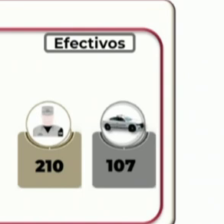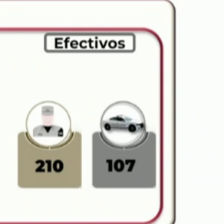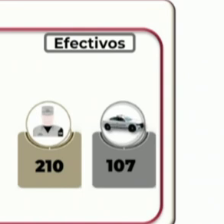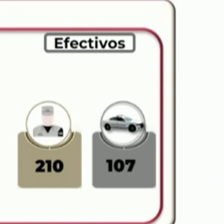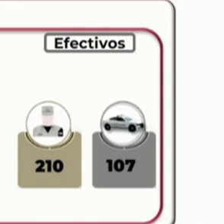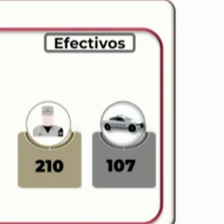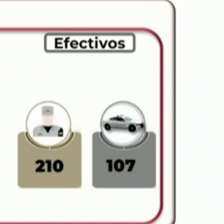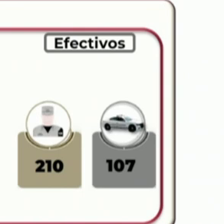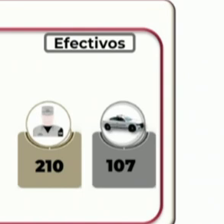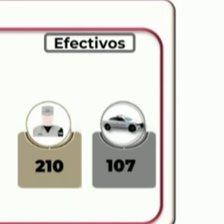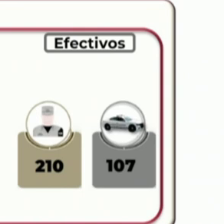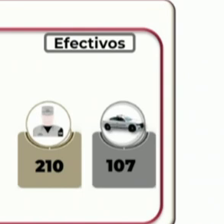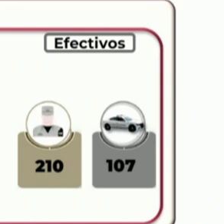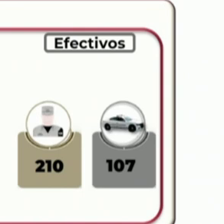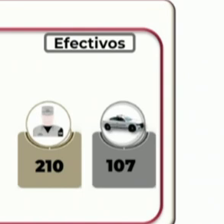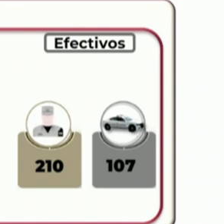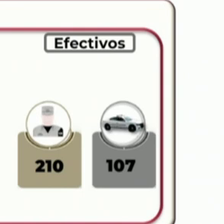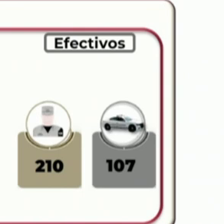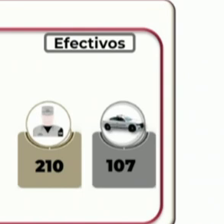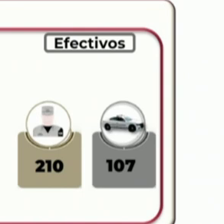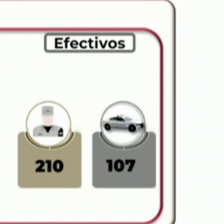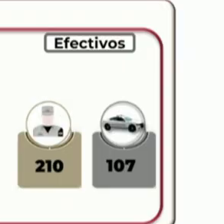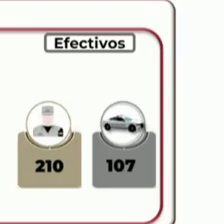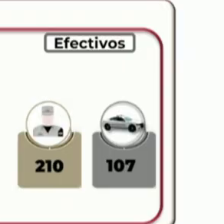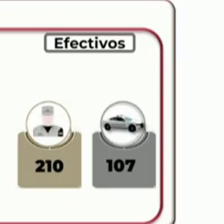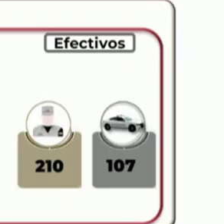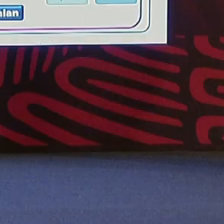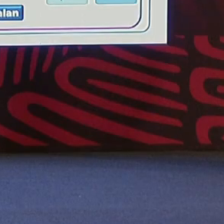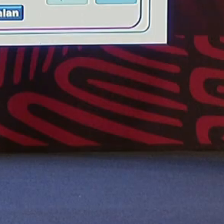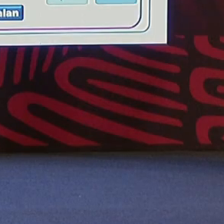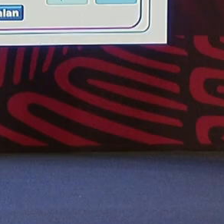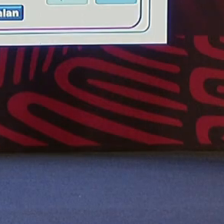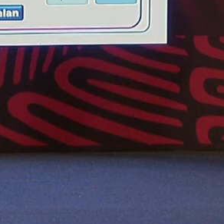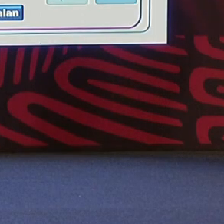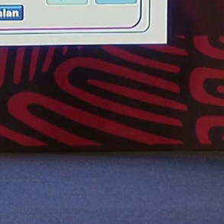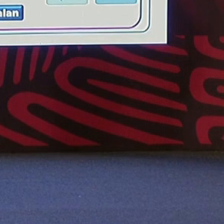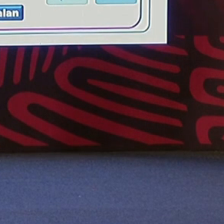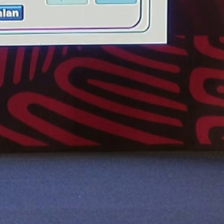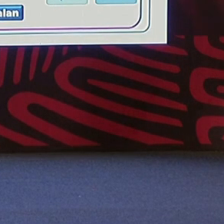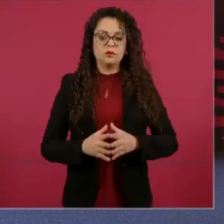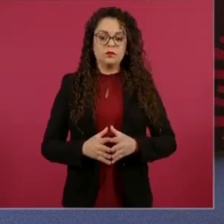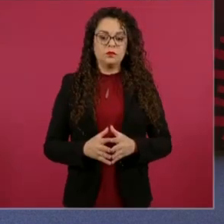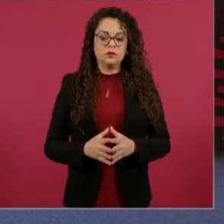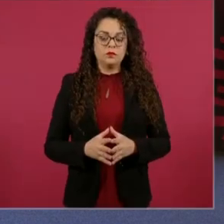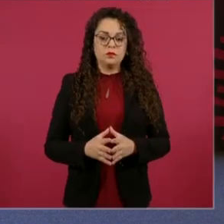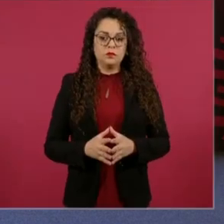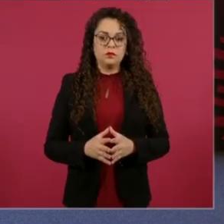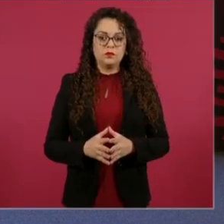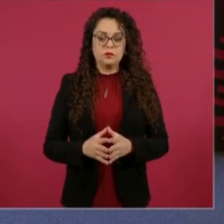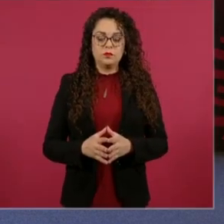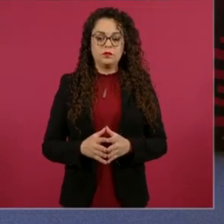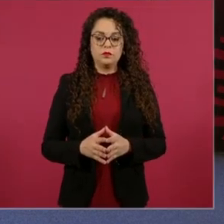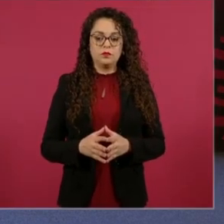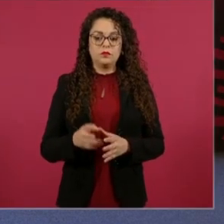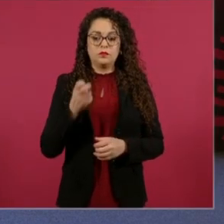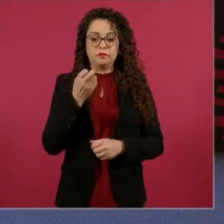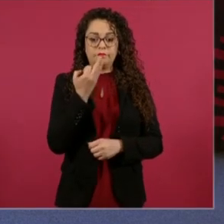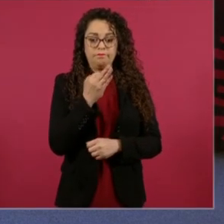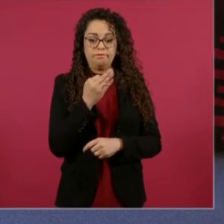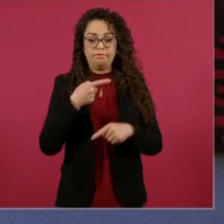también hubo ese reforzamiento a partir del 1 de febrero, se incrementan nuevas acciones y